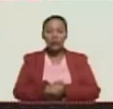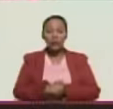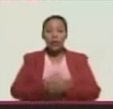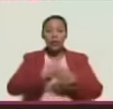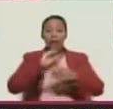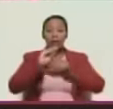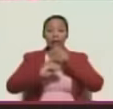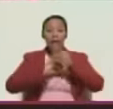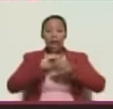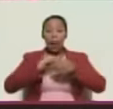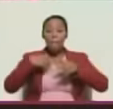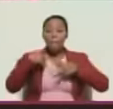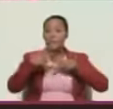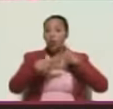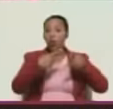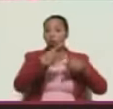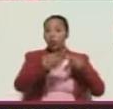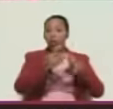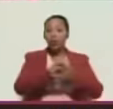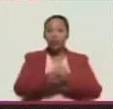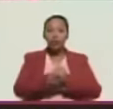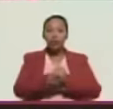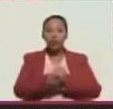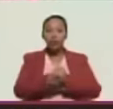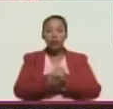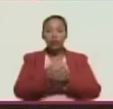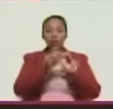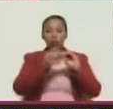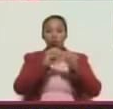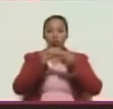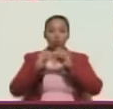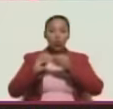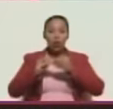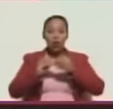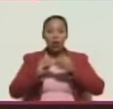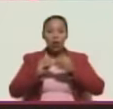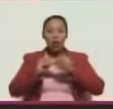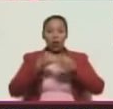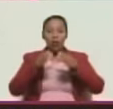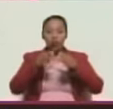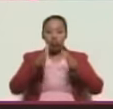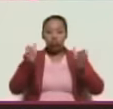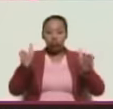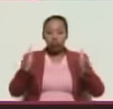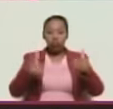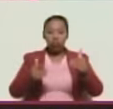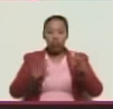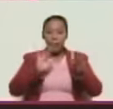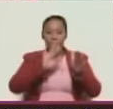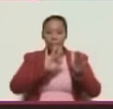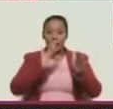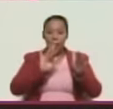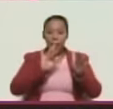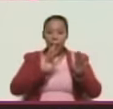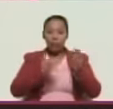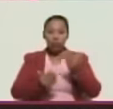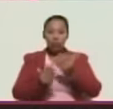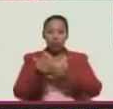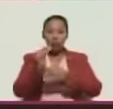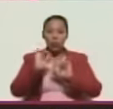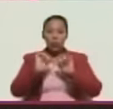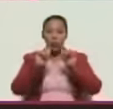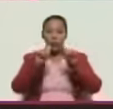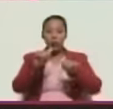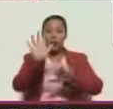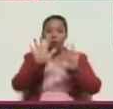la producción de las máquinas de votación lo cual se inició el 15